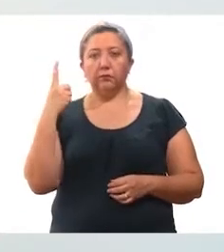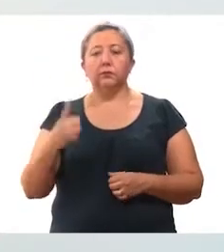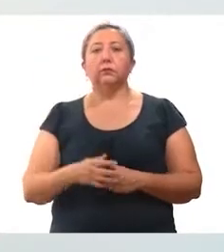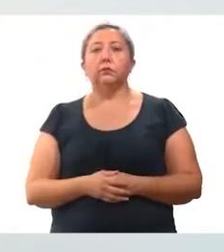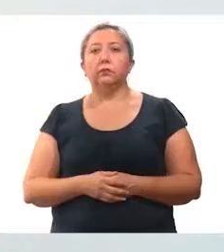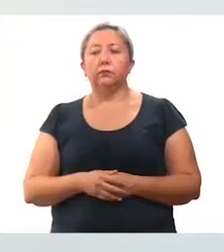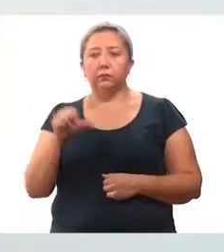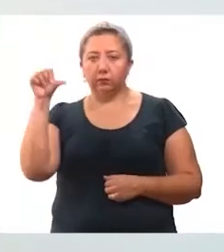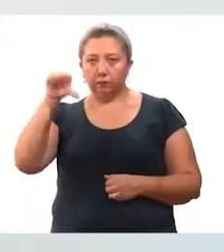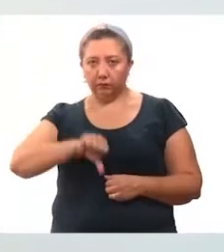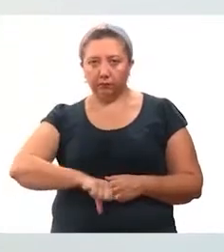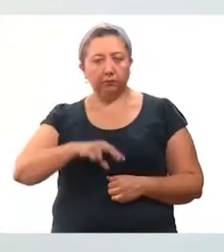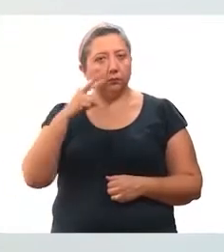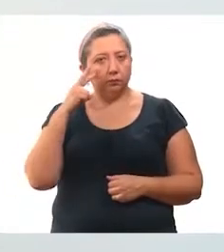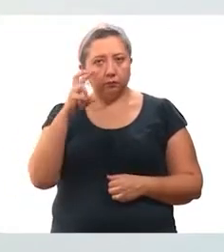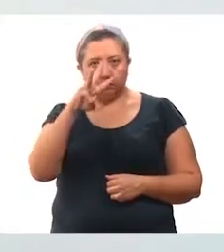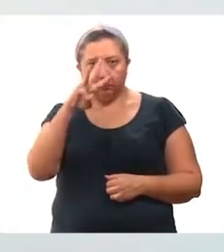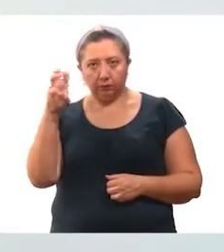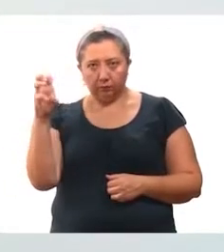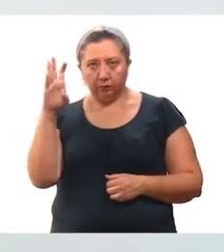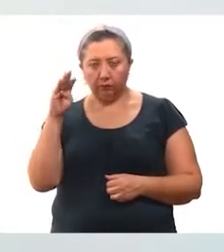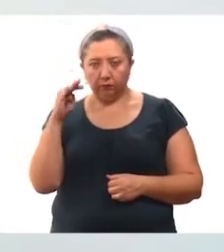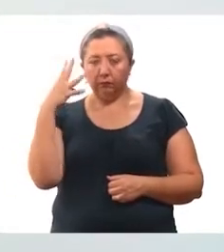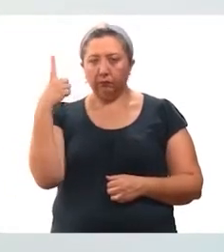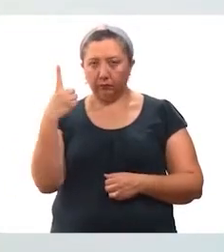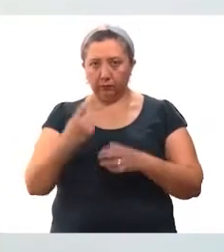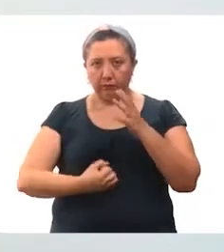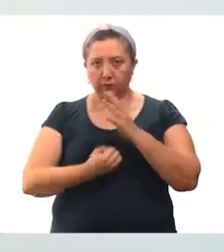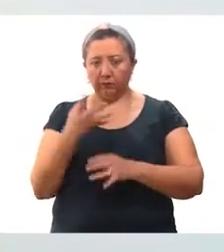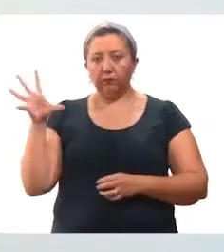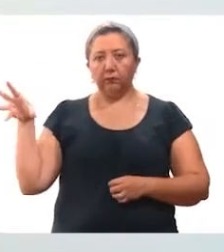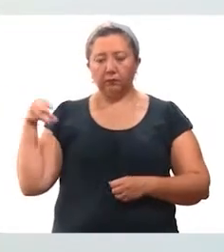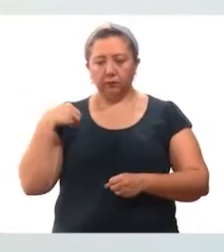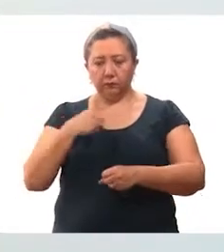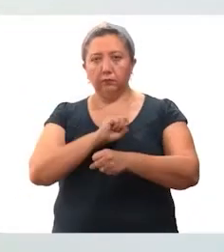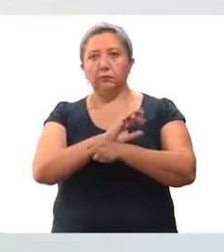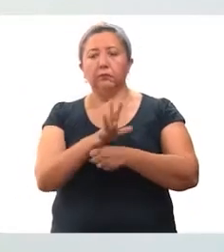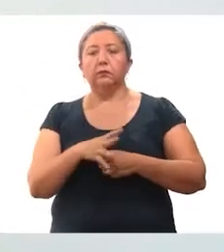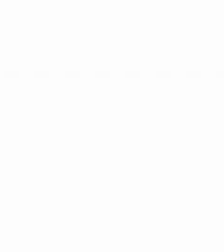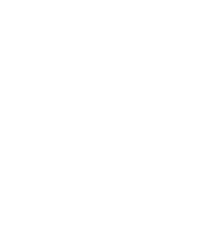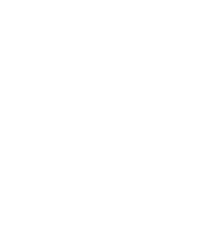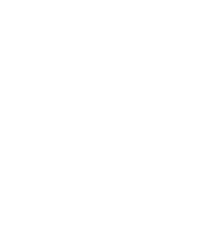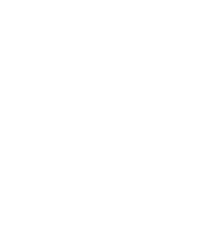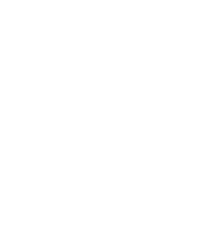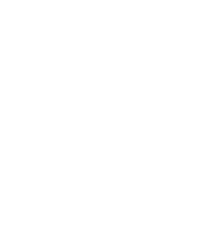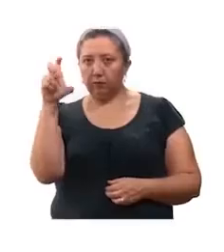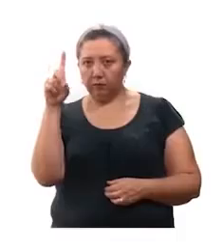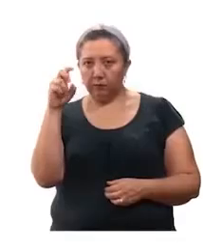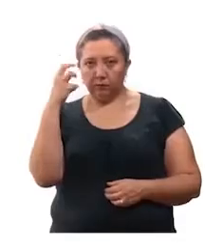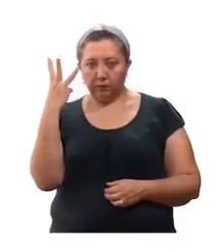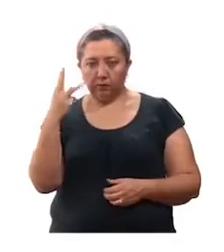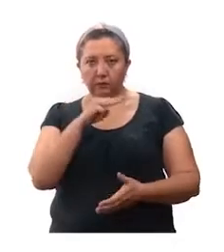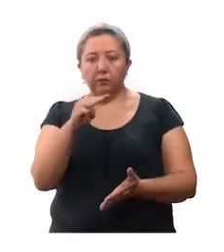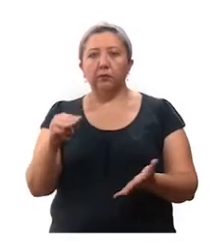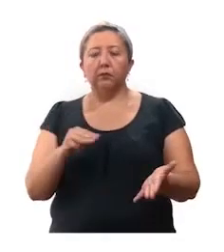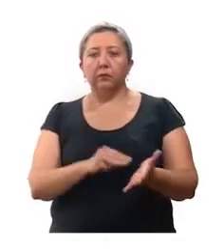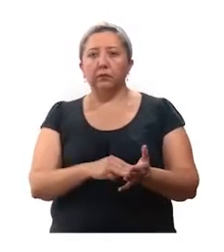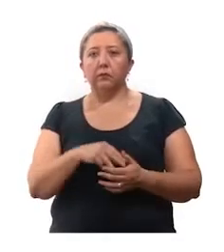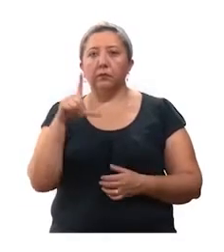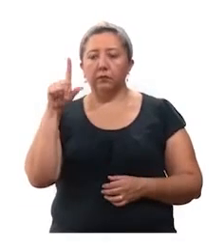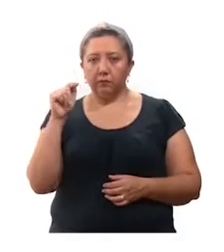105.221. Hoy se detectaron 391 nuevos contagios de coronavirus, 233 en